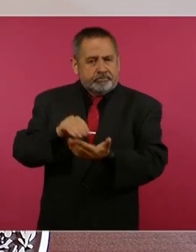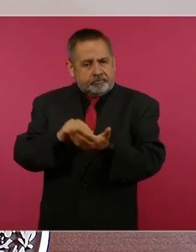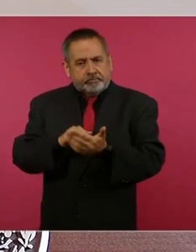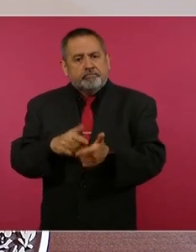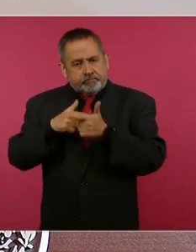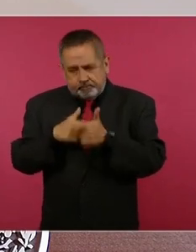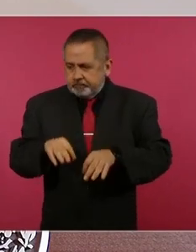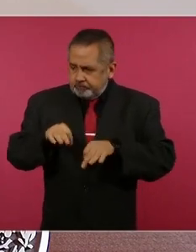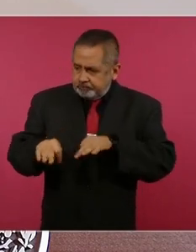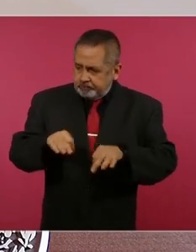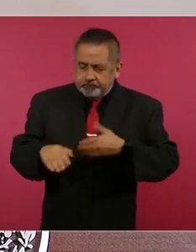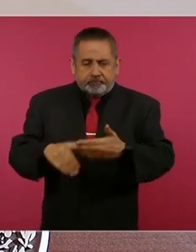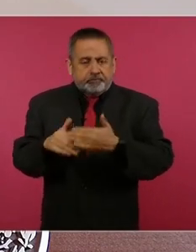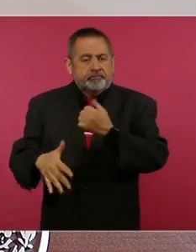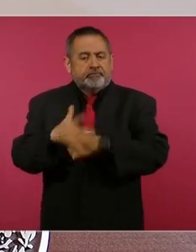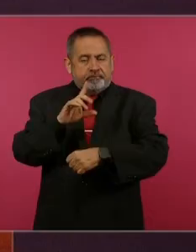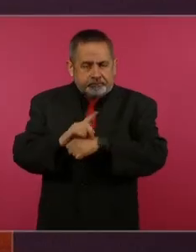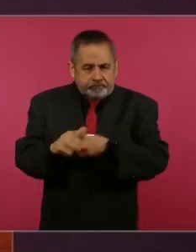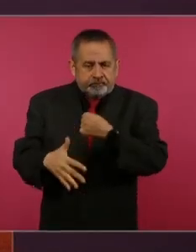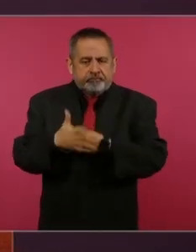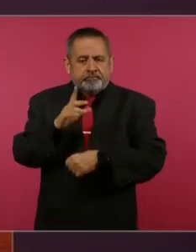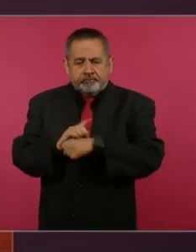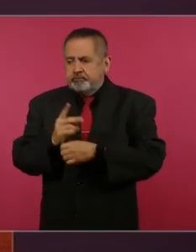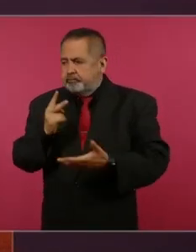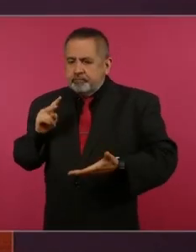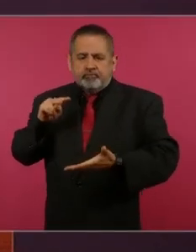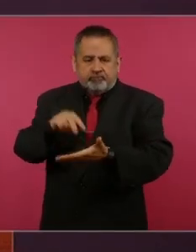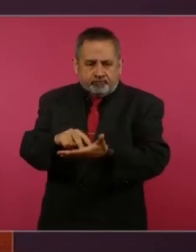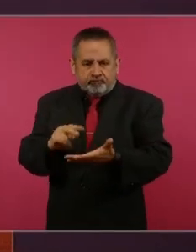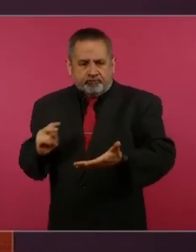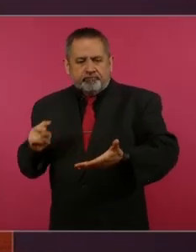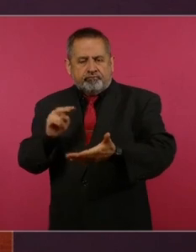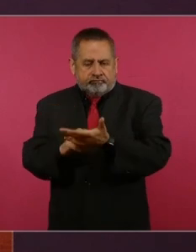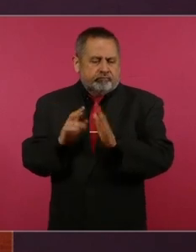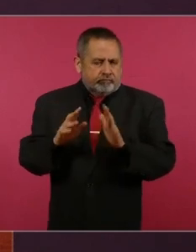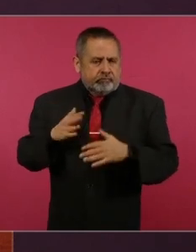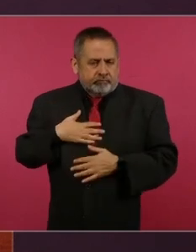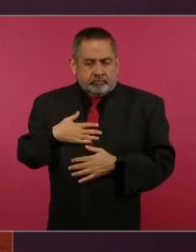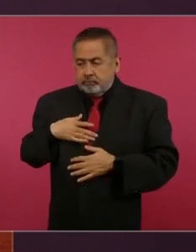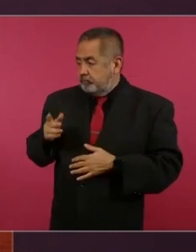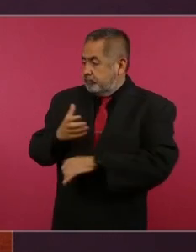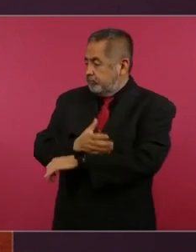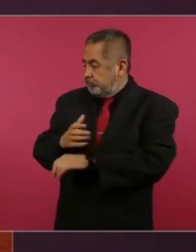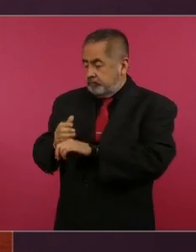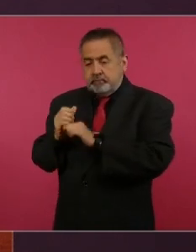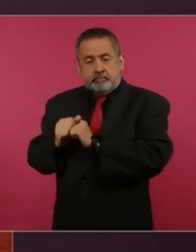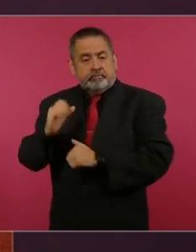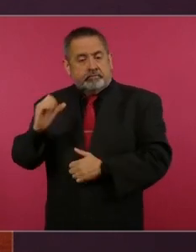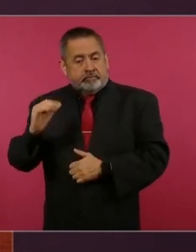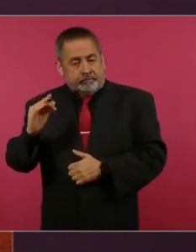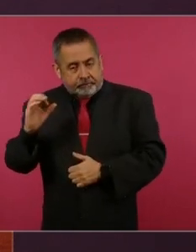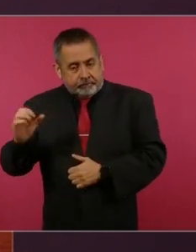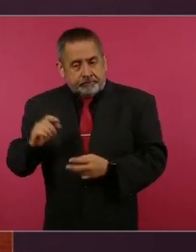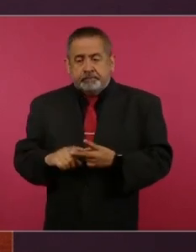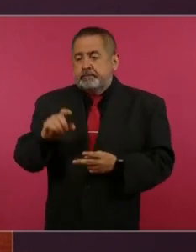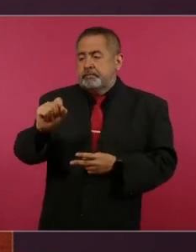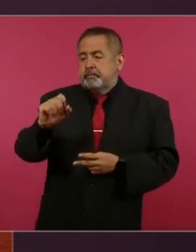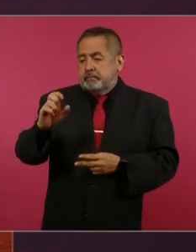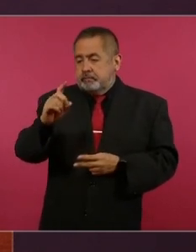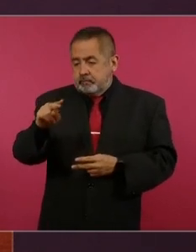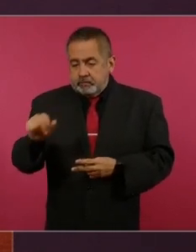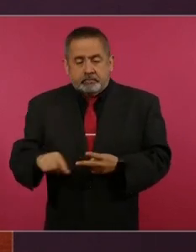trabajando. Cada 15 días su servidora está presente, pero mis compañeros de la CFE, de SEDENA y de la